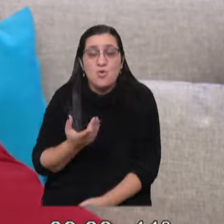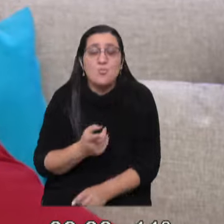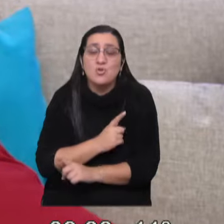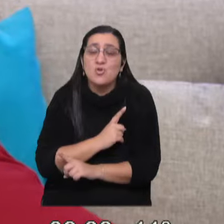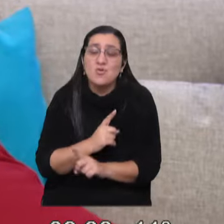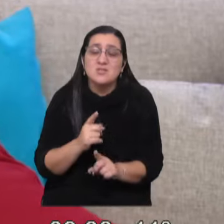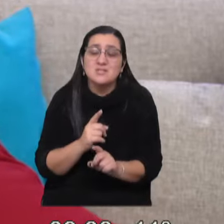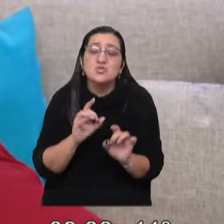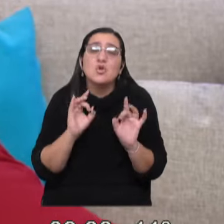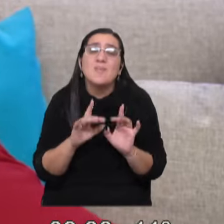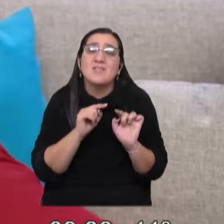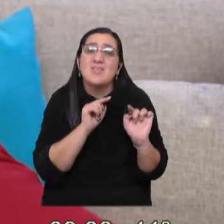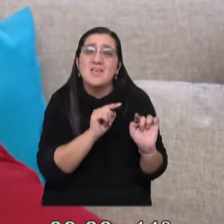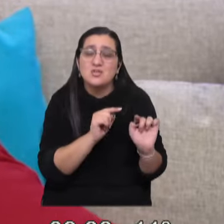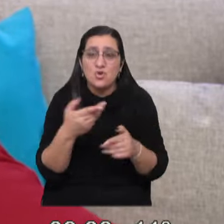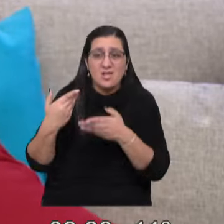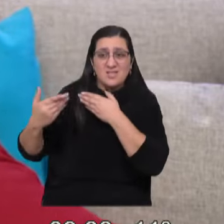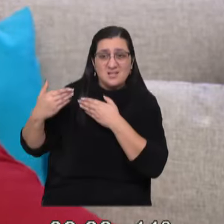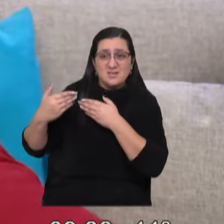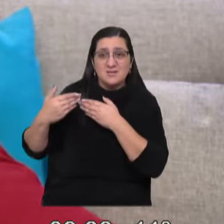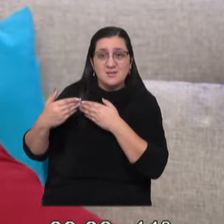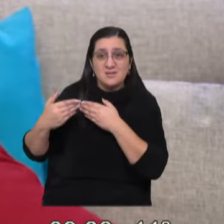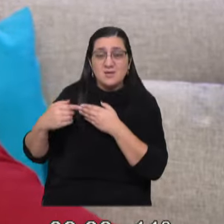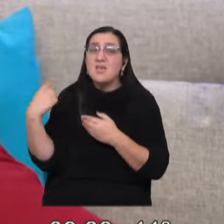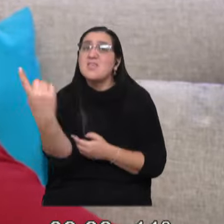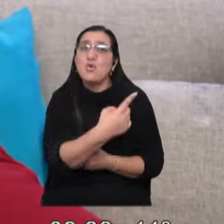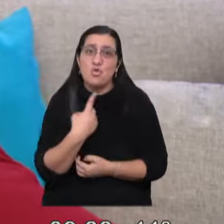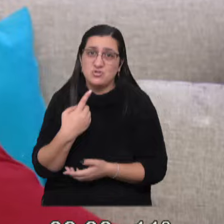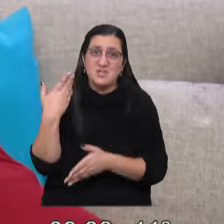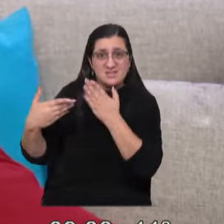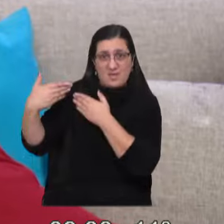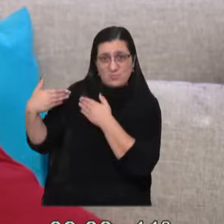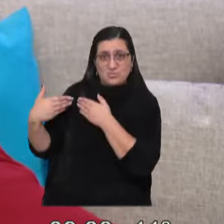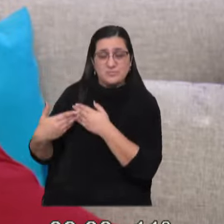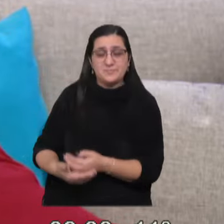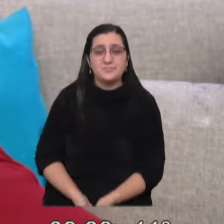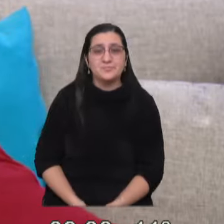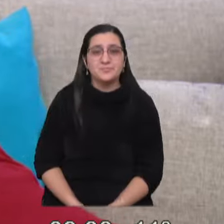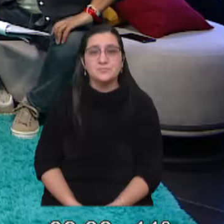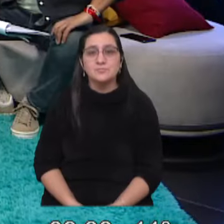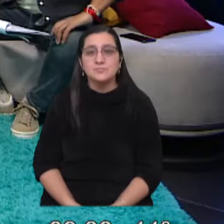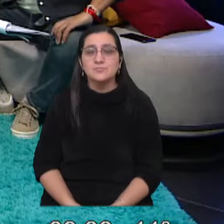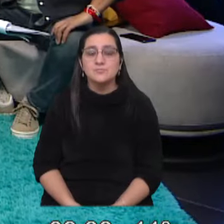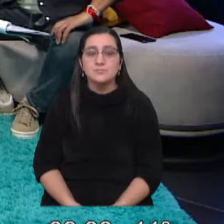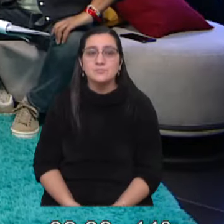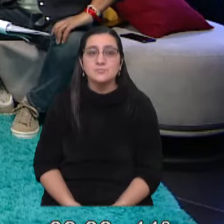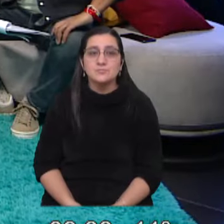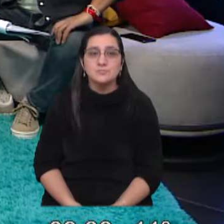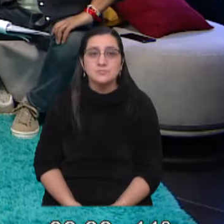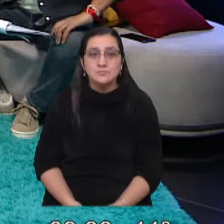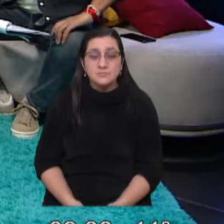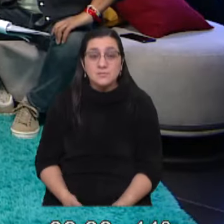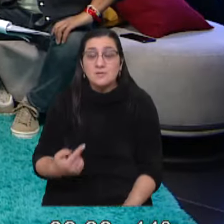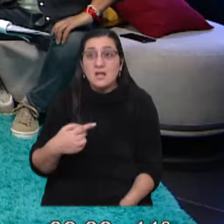ellos no son solo ellos los que dan Un paso atrás sino que creo que lo damos todos nosotros bien Lo peor es que uno Escucha esto